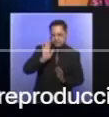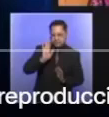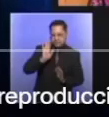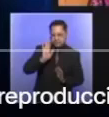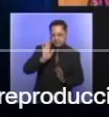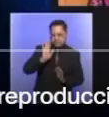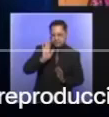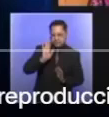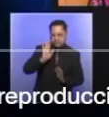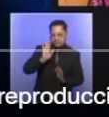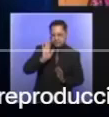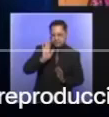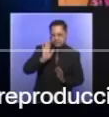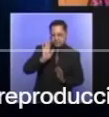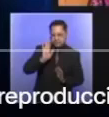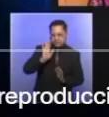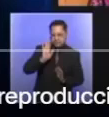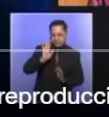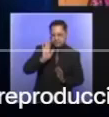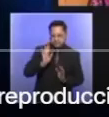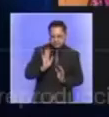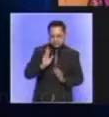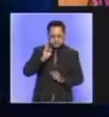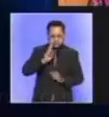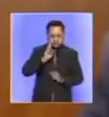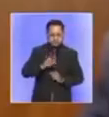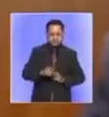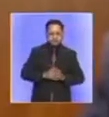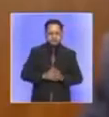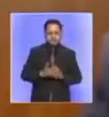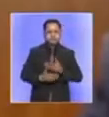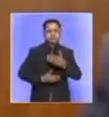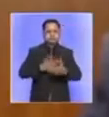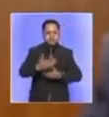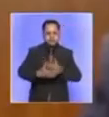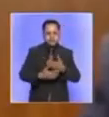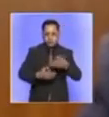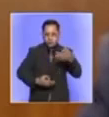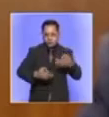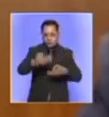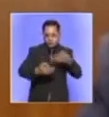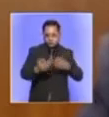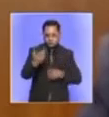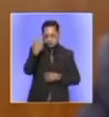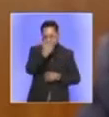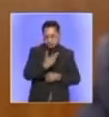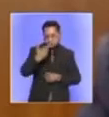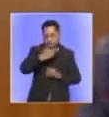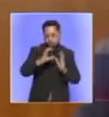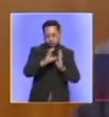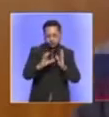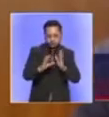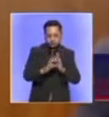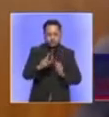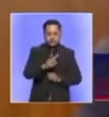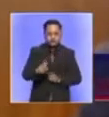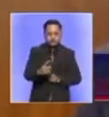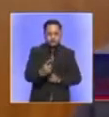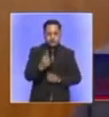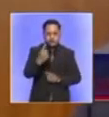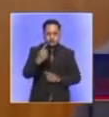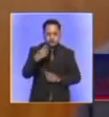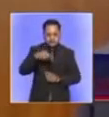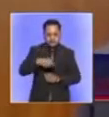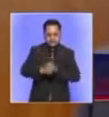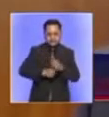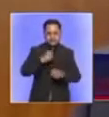Mondragón vamos a escuchar en consecuencia en el juicio de revisión constitucional electoral 101 de